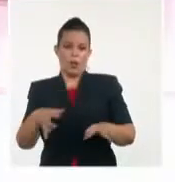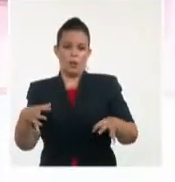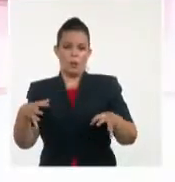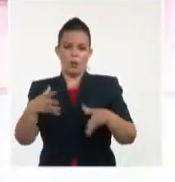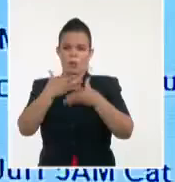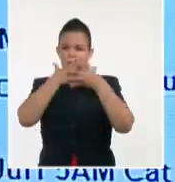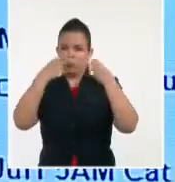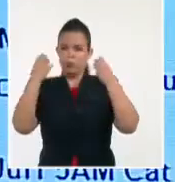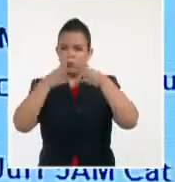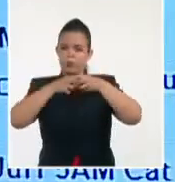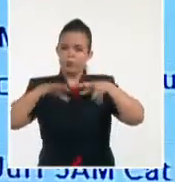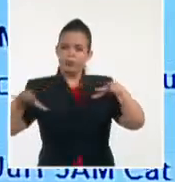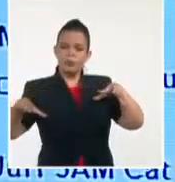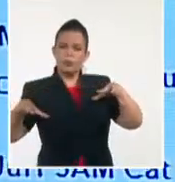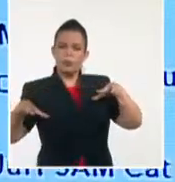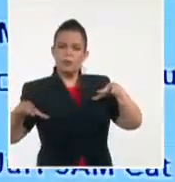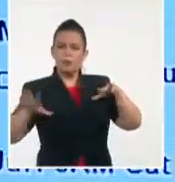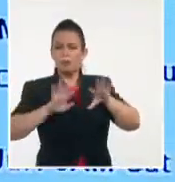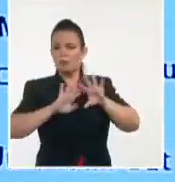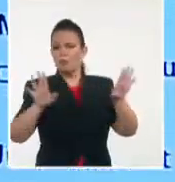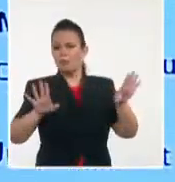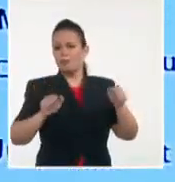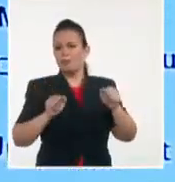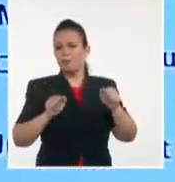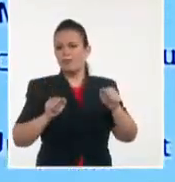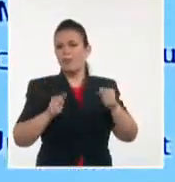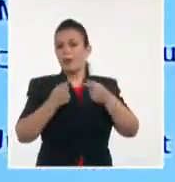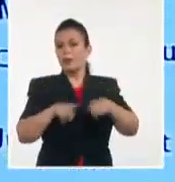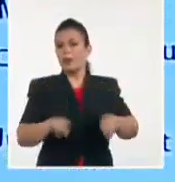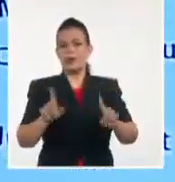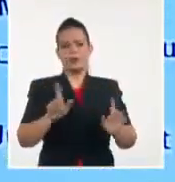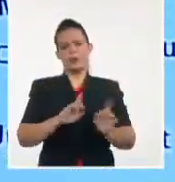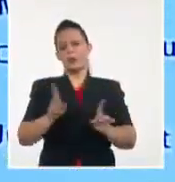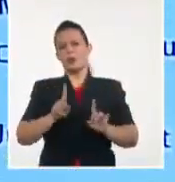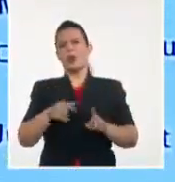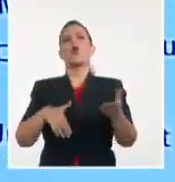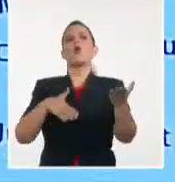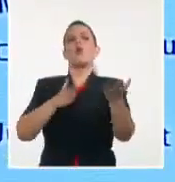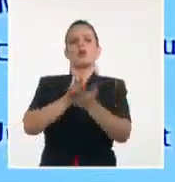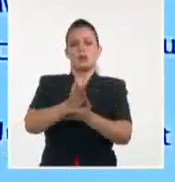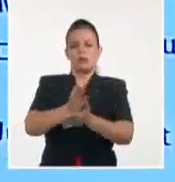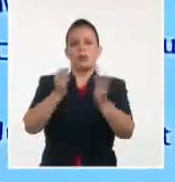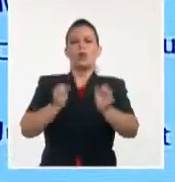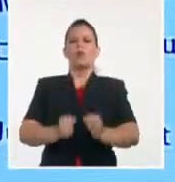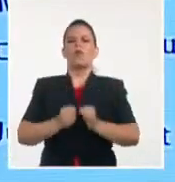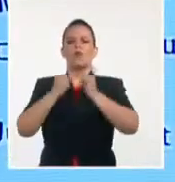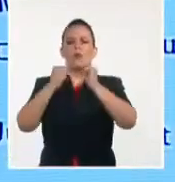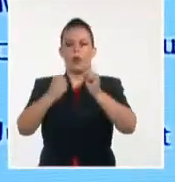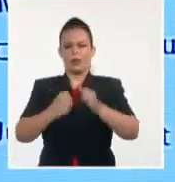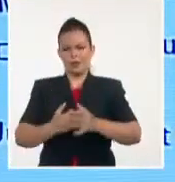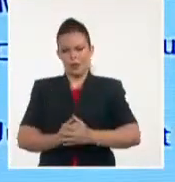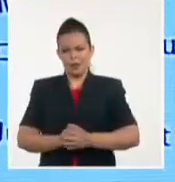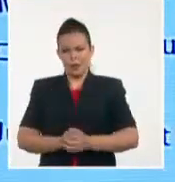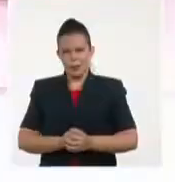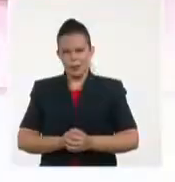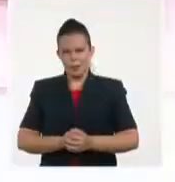Y sin embargo, fue capaz de desarrollarse nada menos que en huracán.